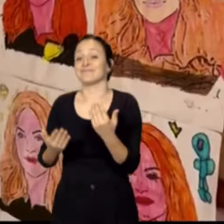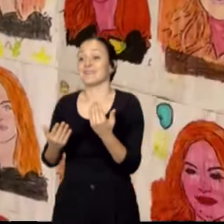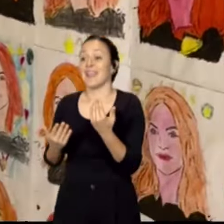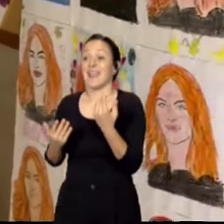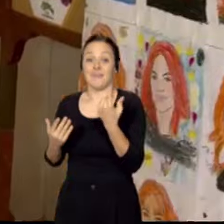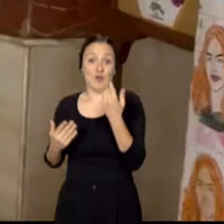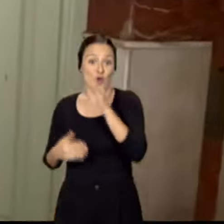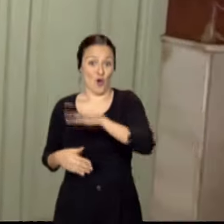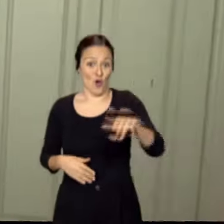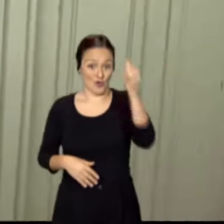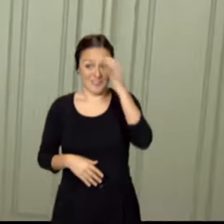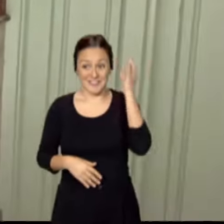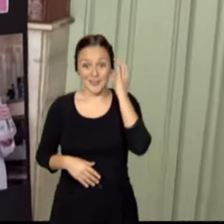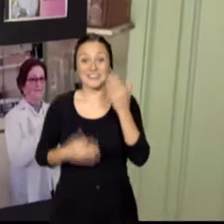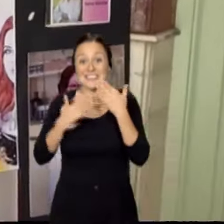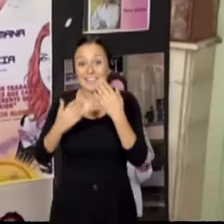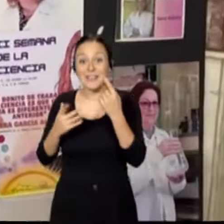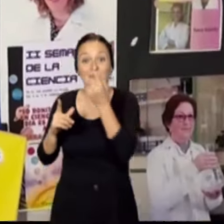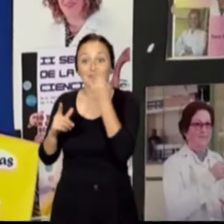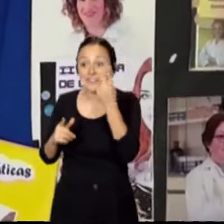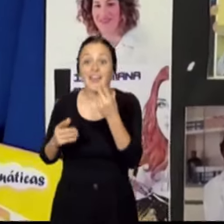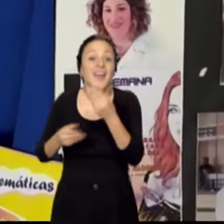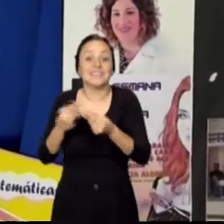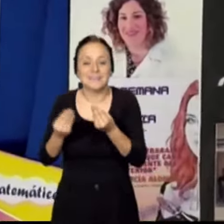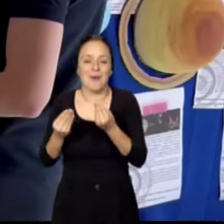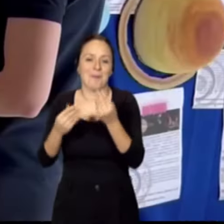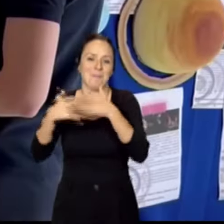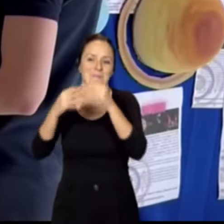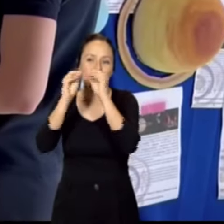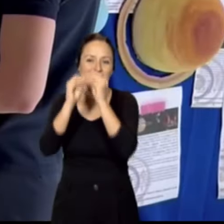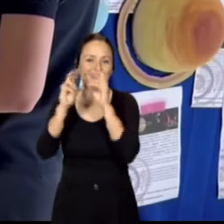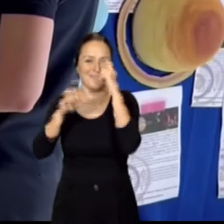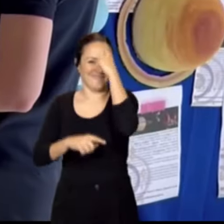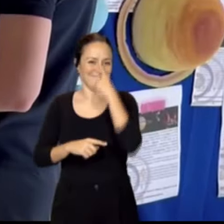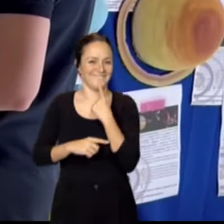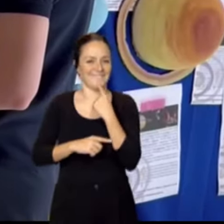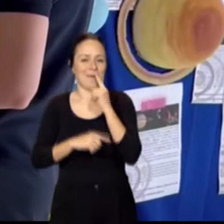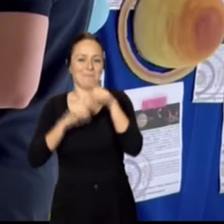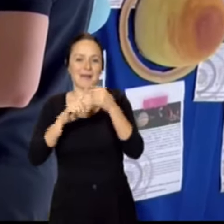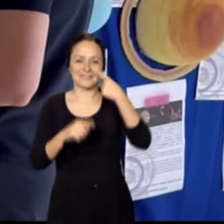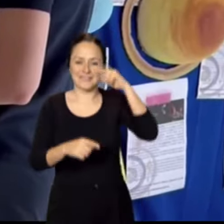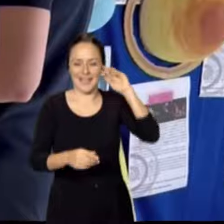los escolares le entregaron manualidades que realizaron sobre su figura y trayectoria